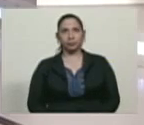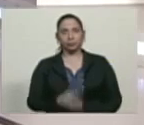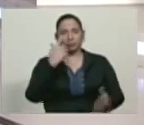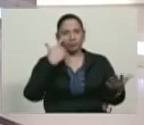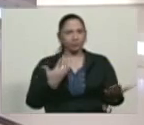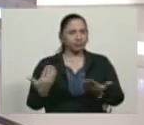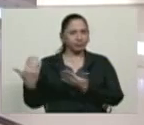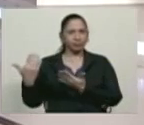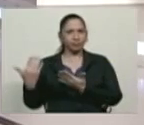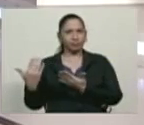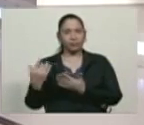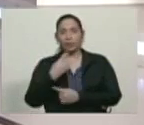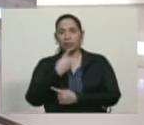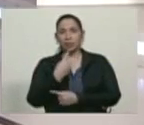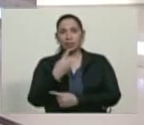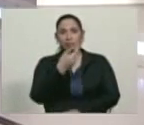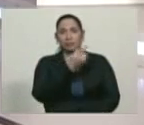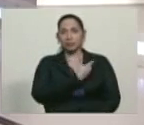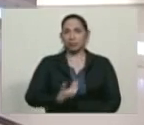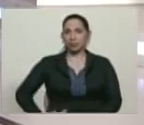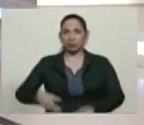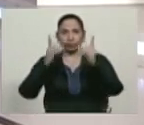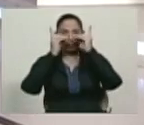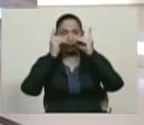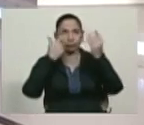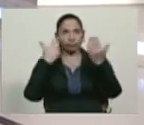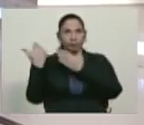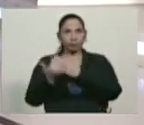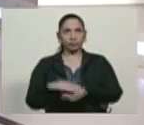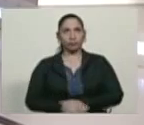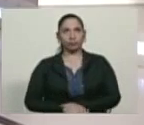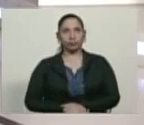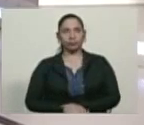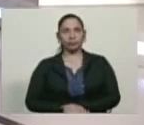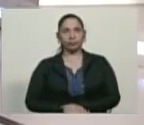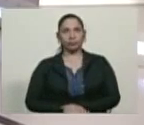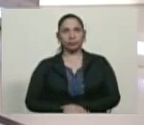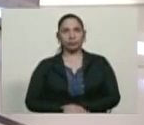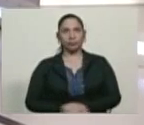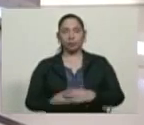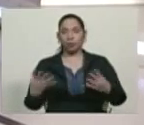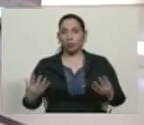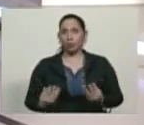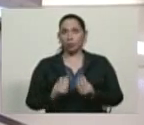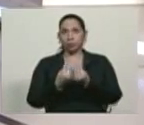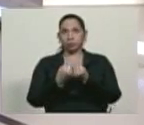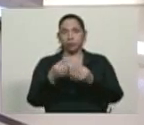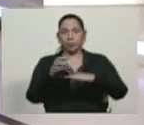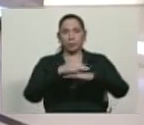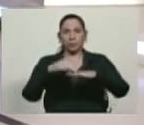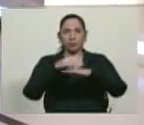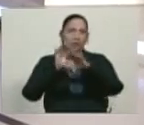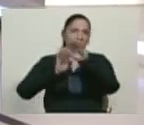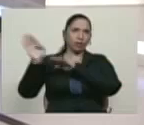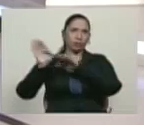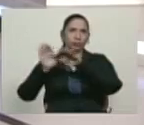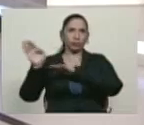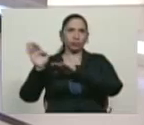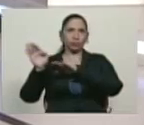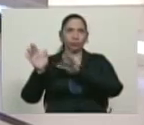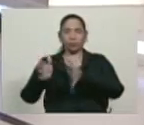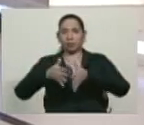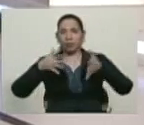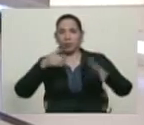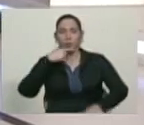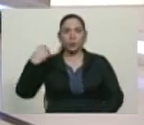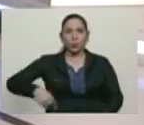qué dice la vicepresidenta ejecutiva de la República, Delcy Rodríguez Gómez, que está acompañada por el ministro de Asuntos Exteriores del gigante